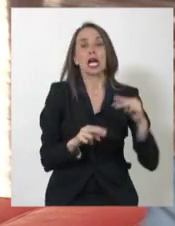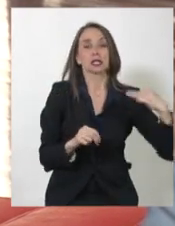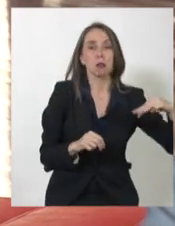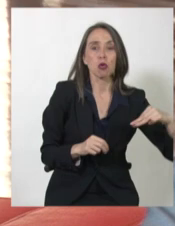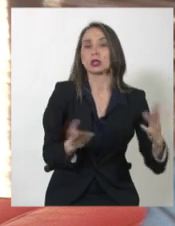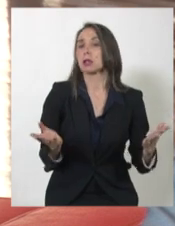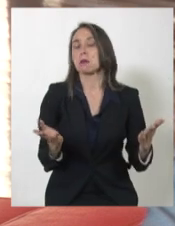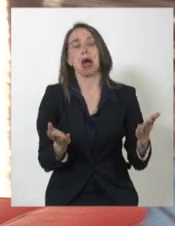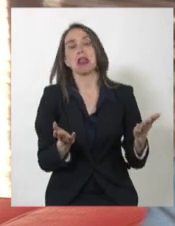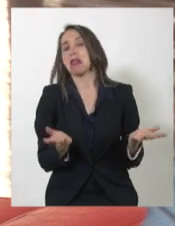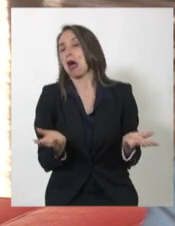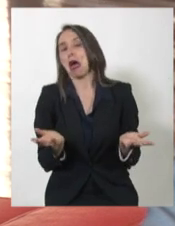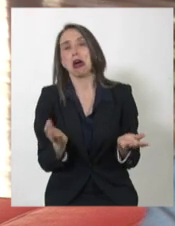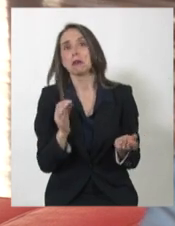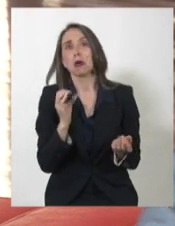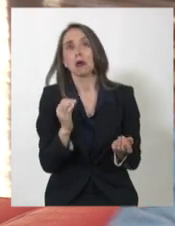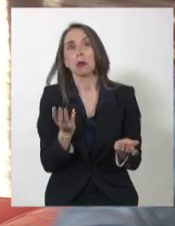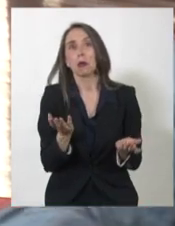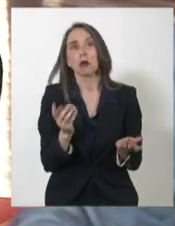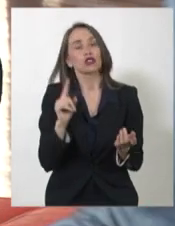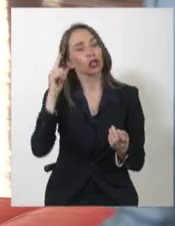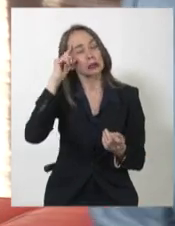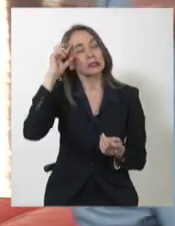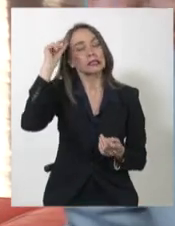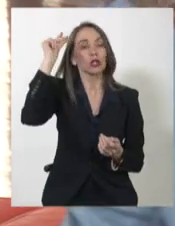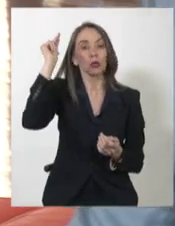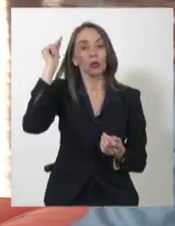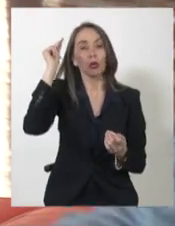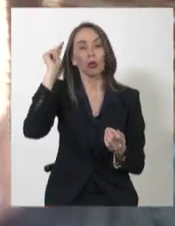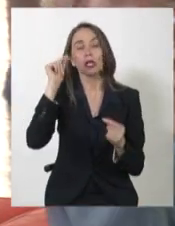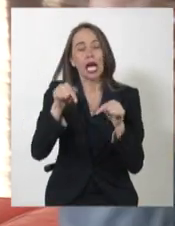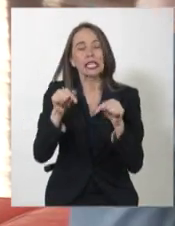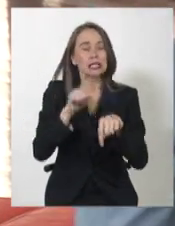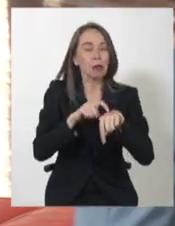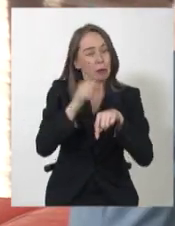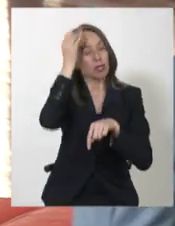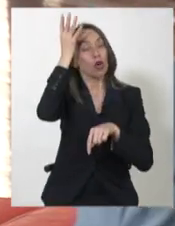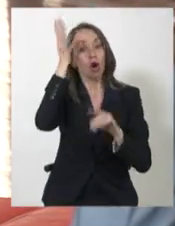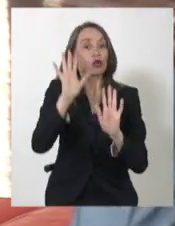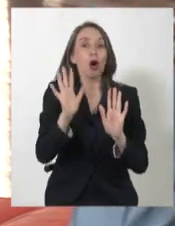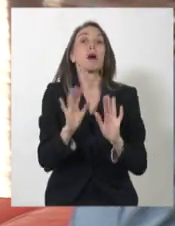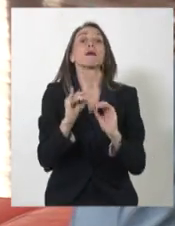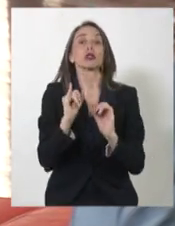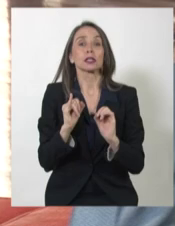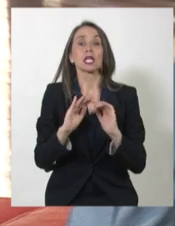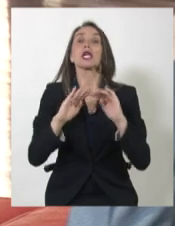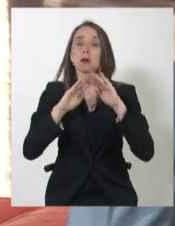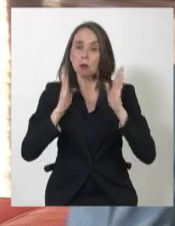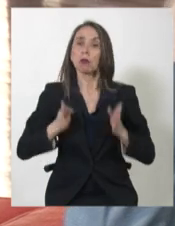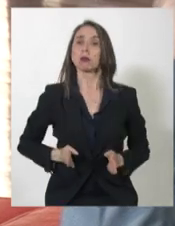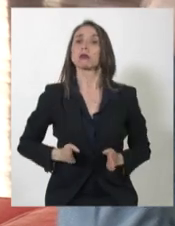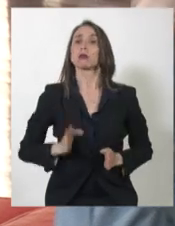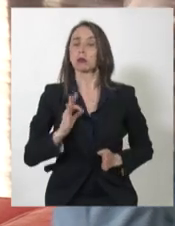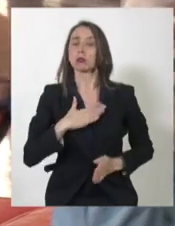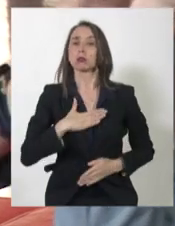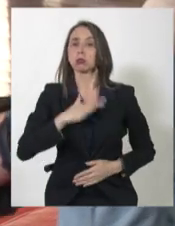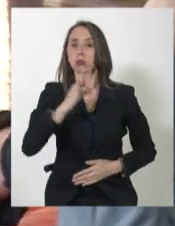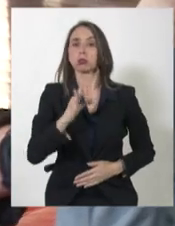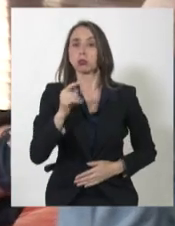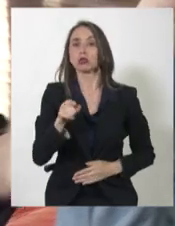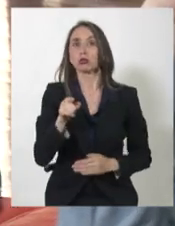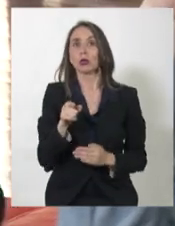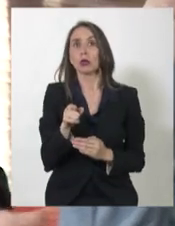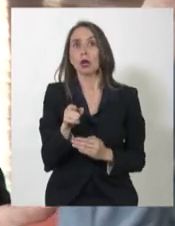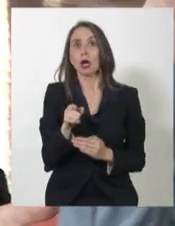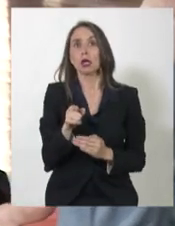Eso tampoco no se me ocurre nada en concreto en este momento, pero sí tener una postura que también